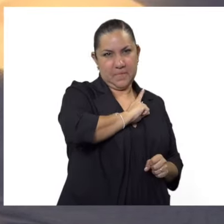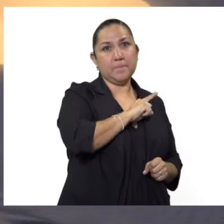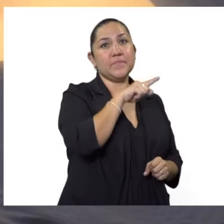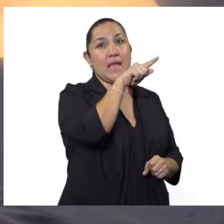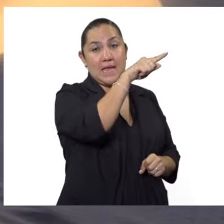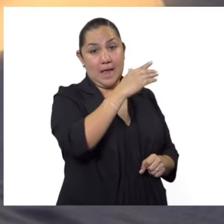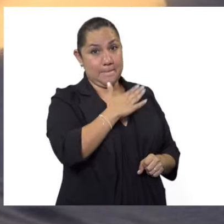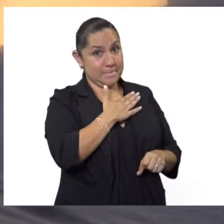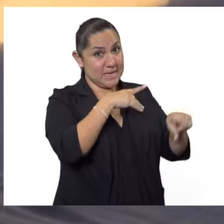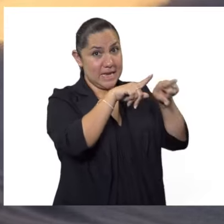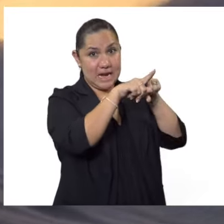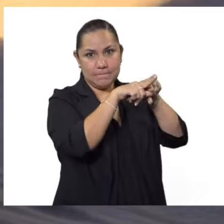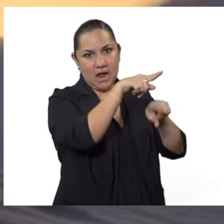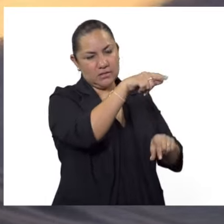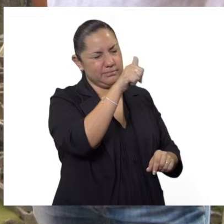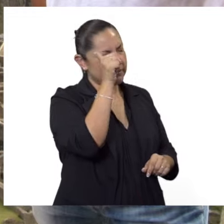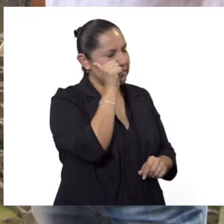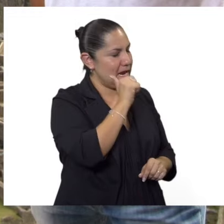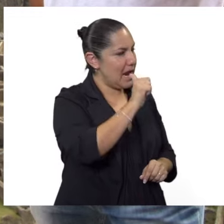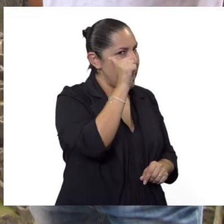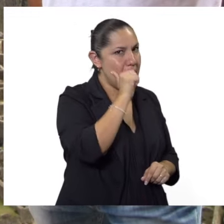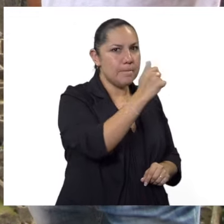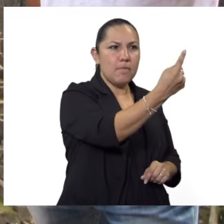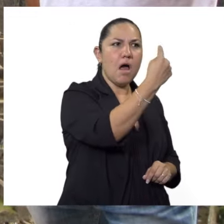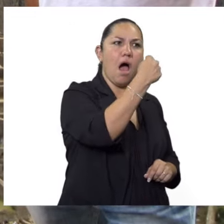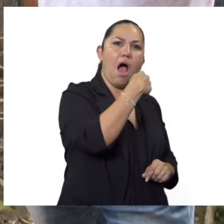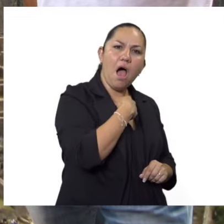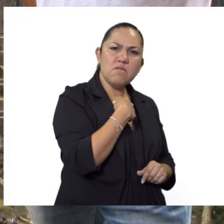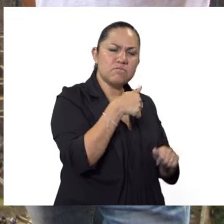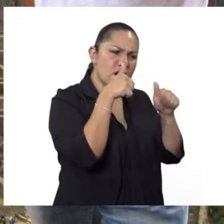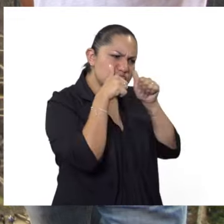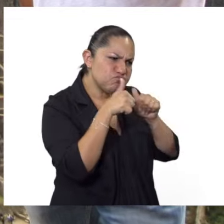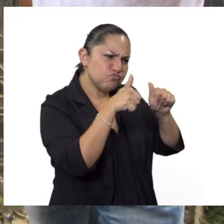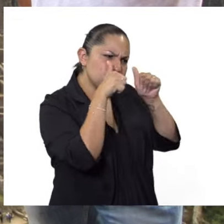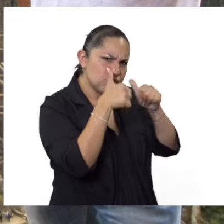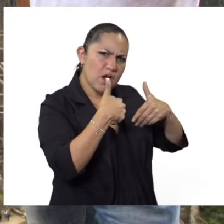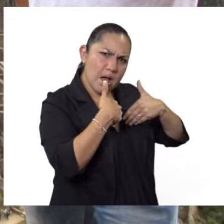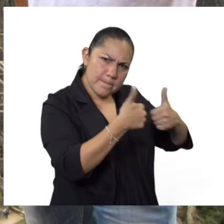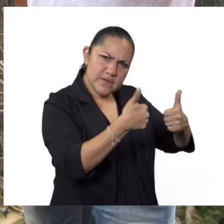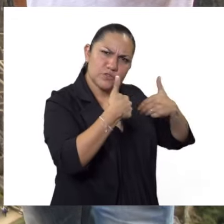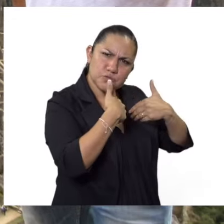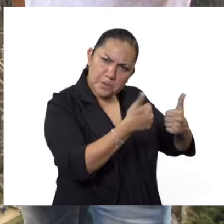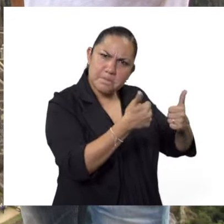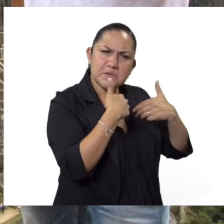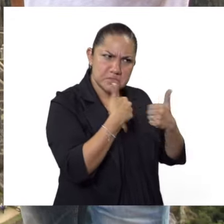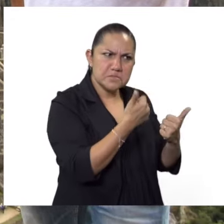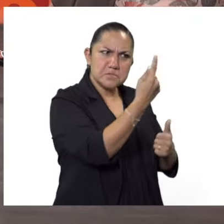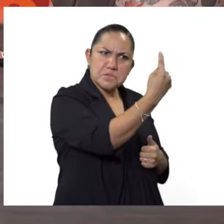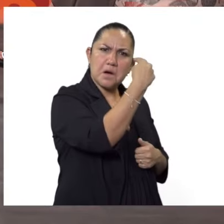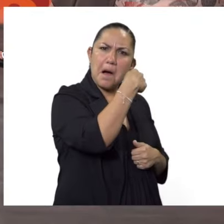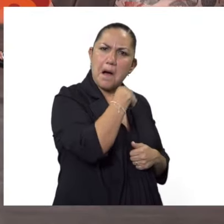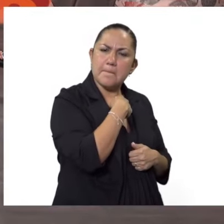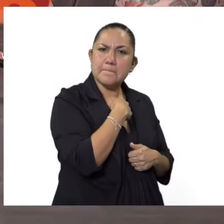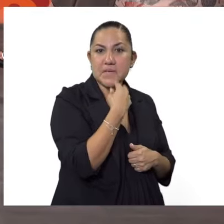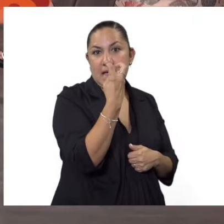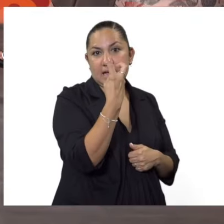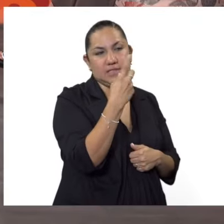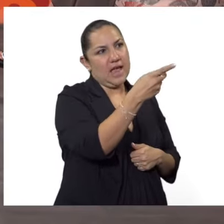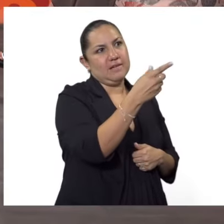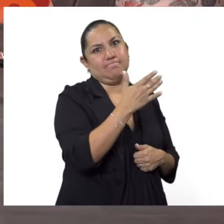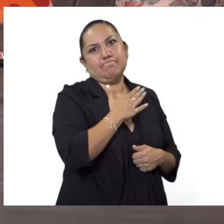yo y ha sido fundamental durante todo mi proceso porque era el único que me entendía y era el único con que